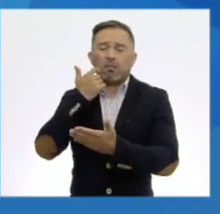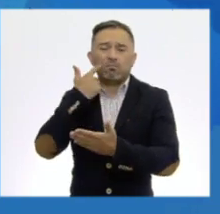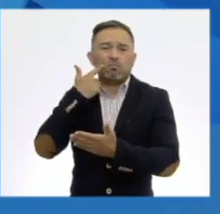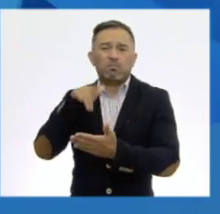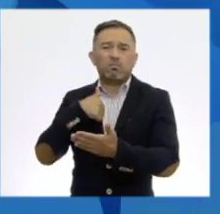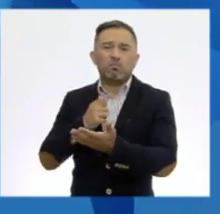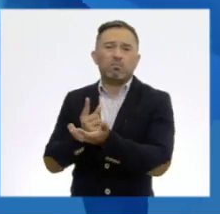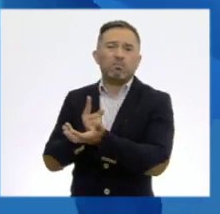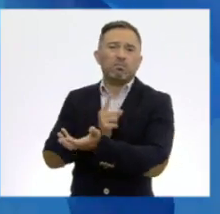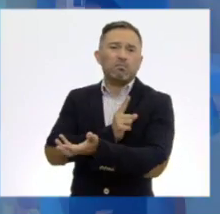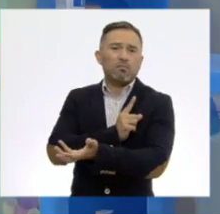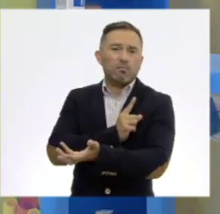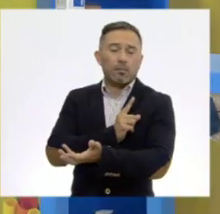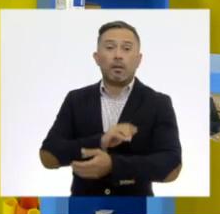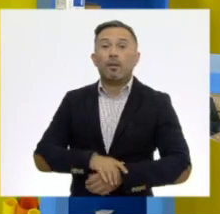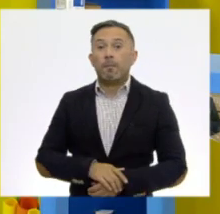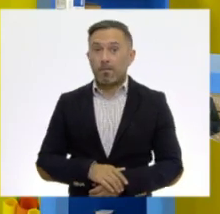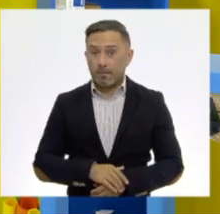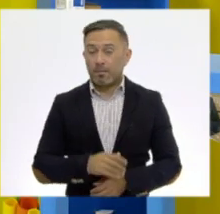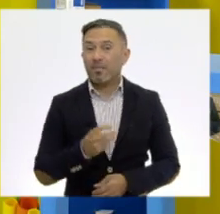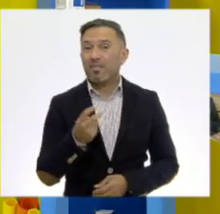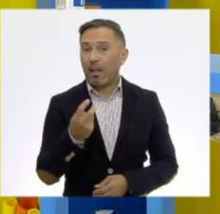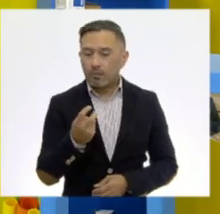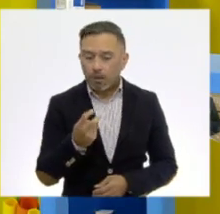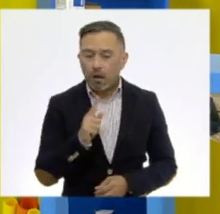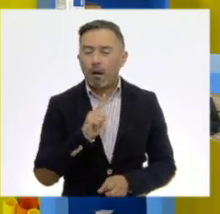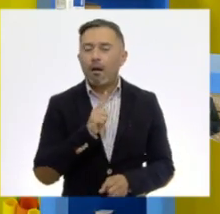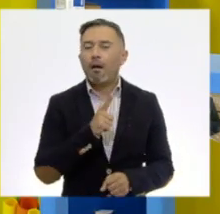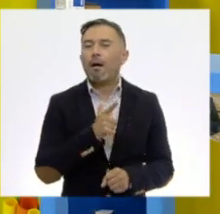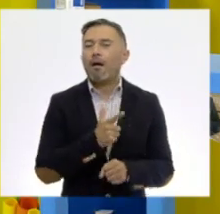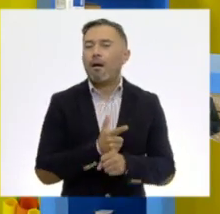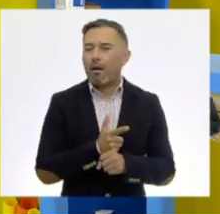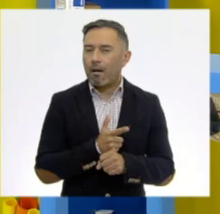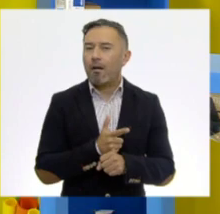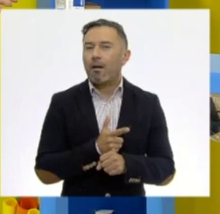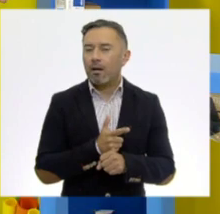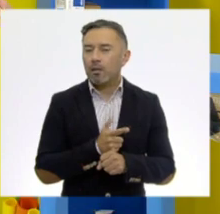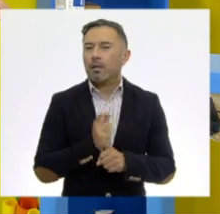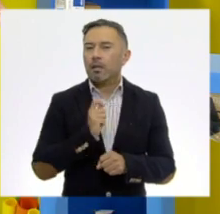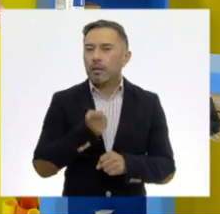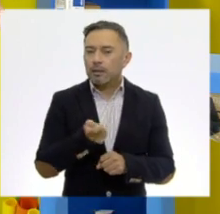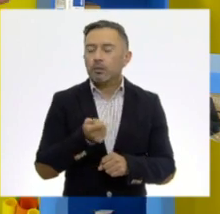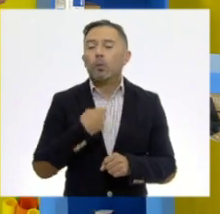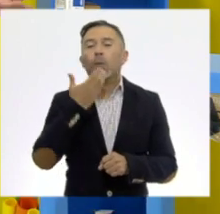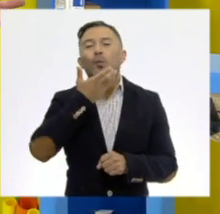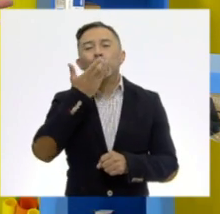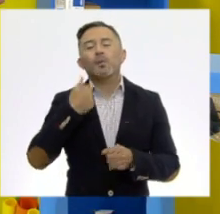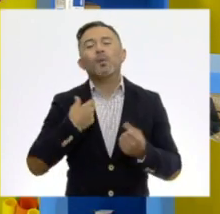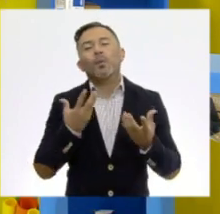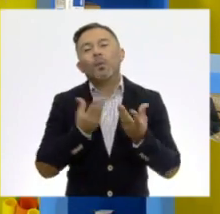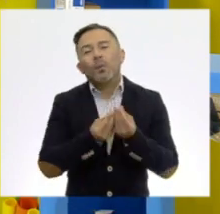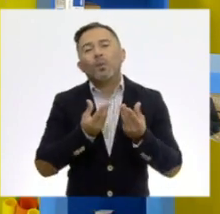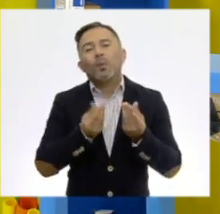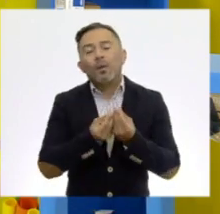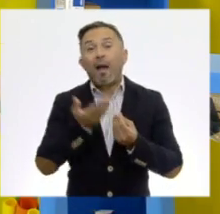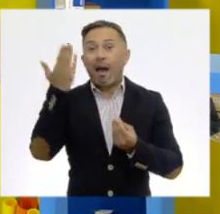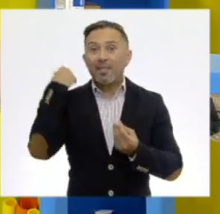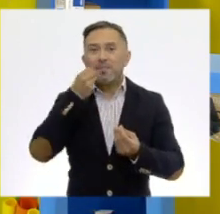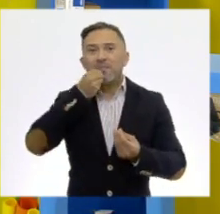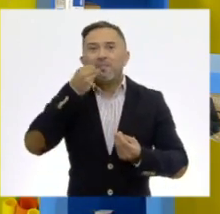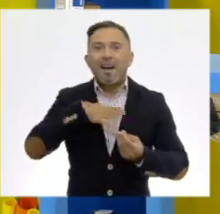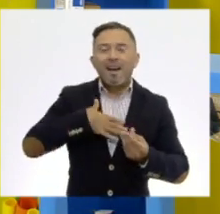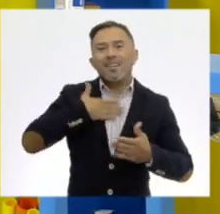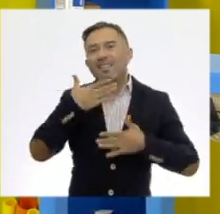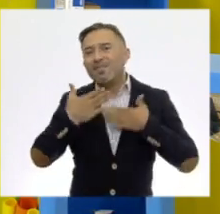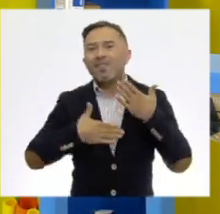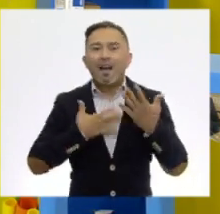como podemos comenzarnos a dar cuenta que va cambiando nuestra forma de comportarnos. Y antes lo que disfrutábamos, ahora